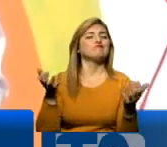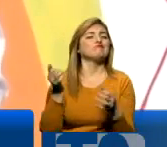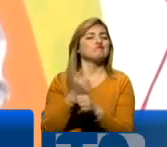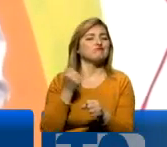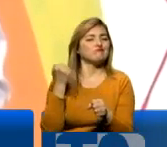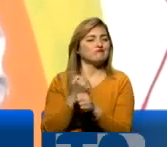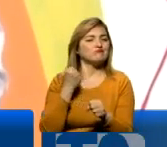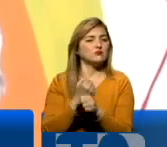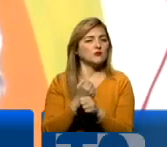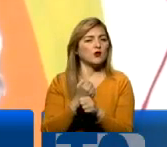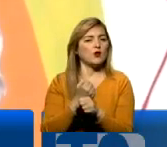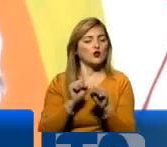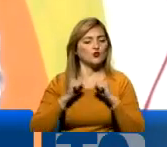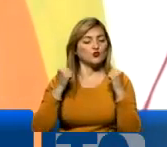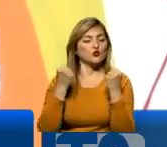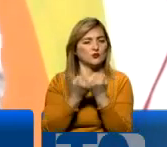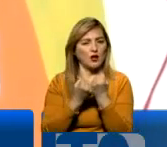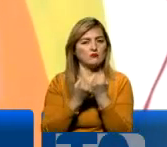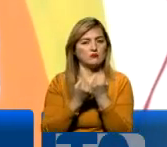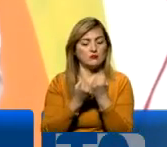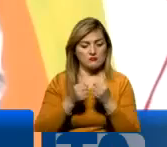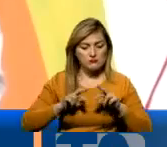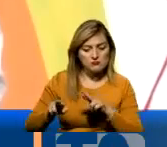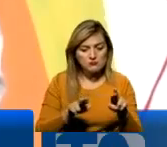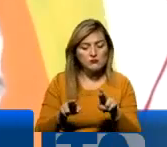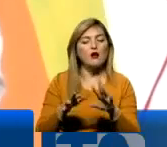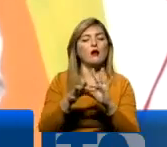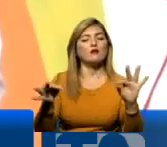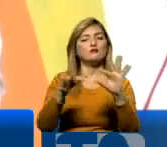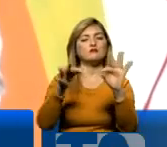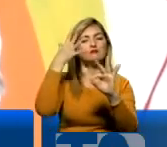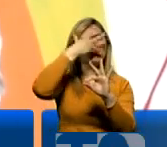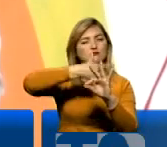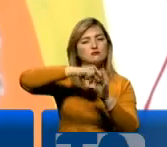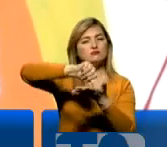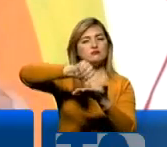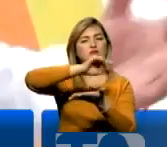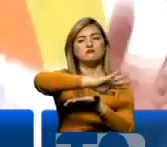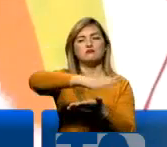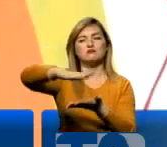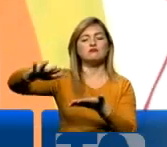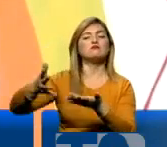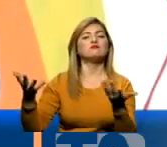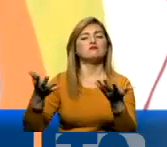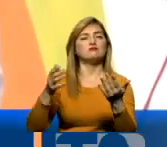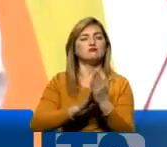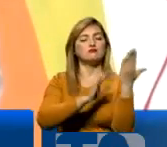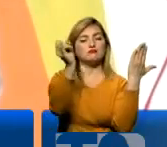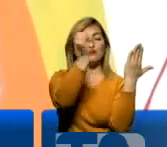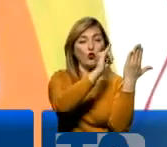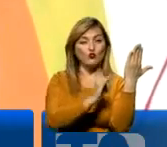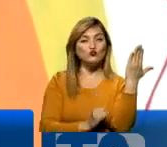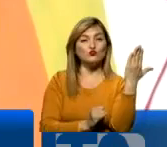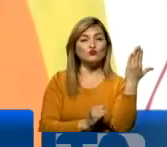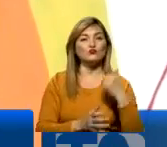realizar trabajo social. Hacen limpieza de ríos también, ahora también el embellecimiento de la ciudad a través de estos murales. En